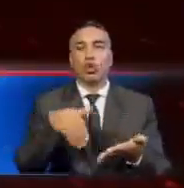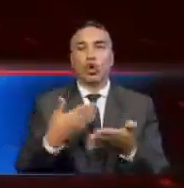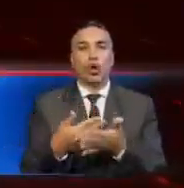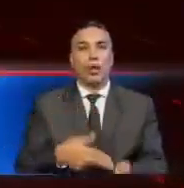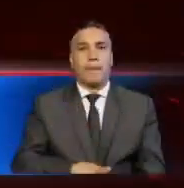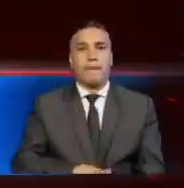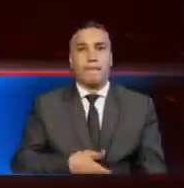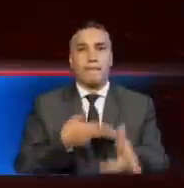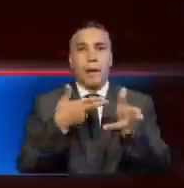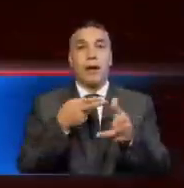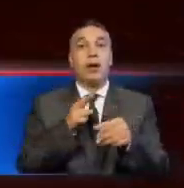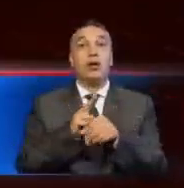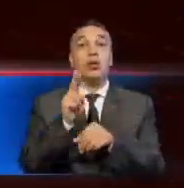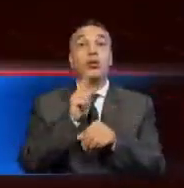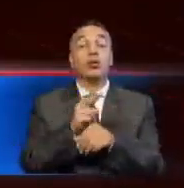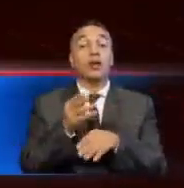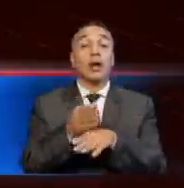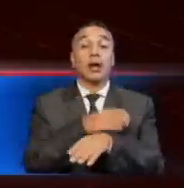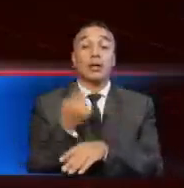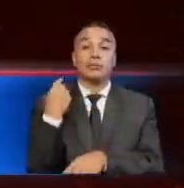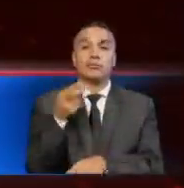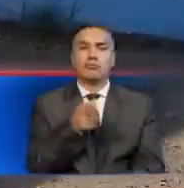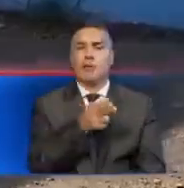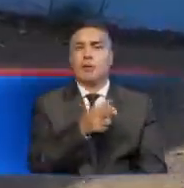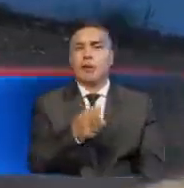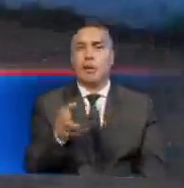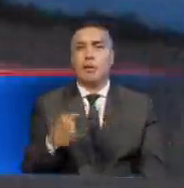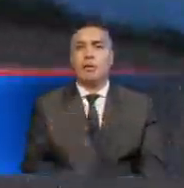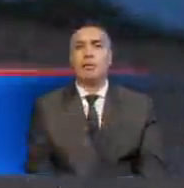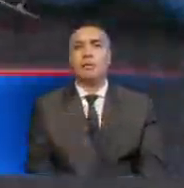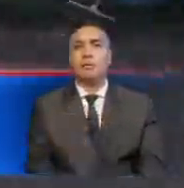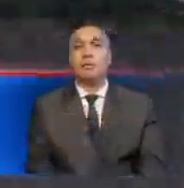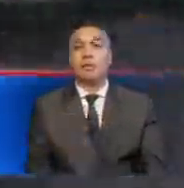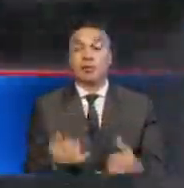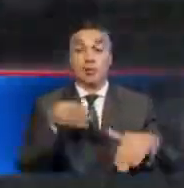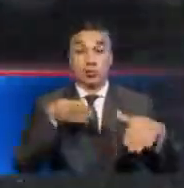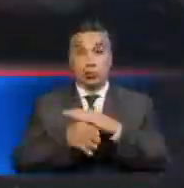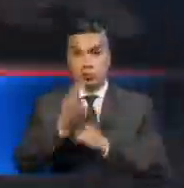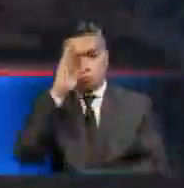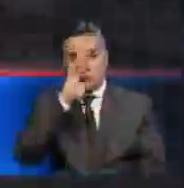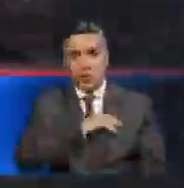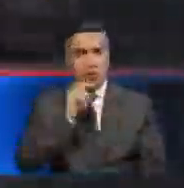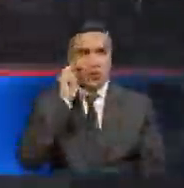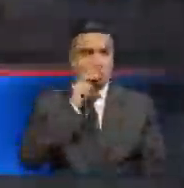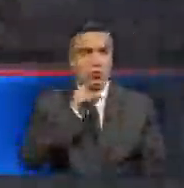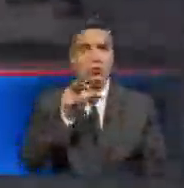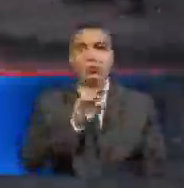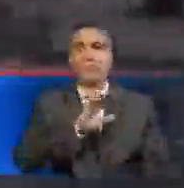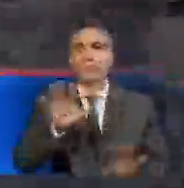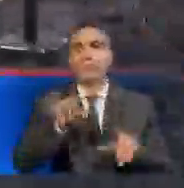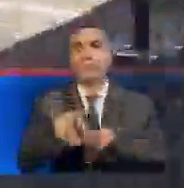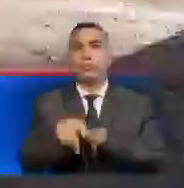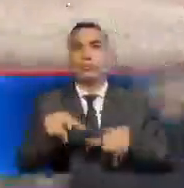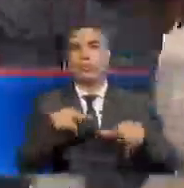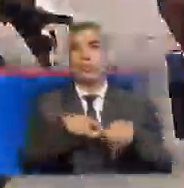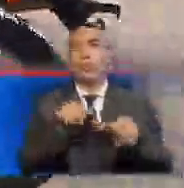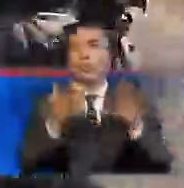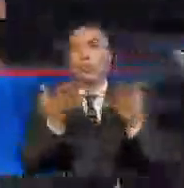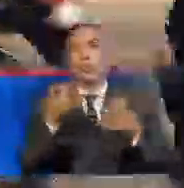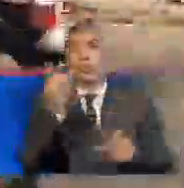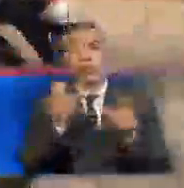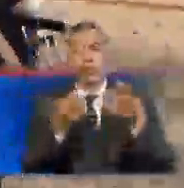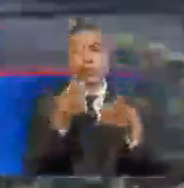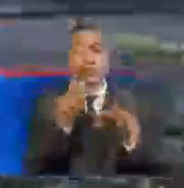las armas que fueron utilizadas en la última masacre. Y en la nueva intervención se ha contemplado sacar los puntos donde los